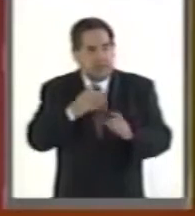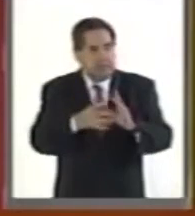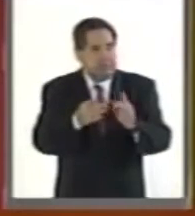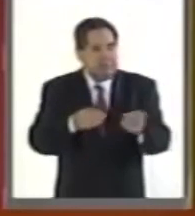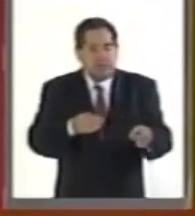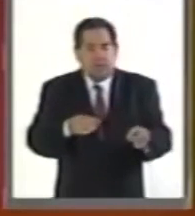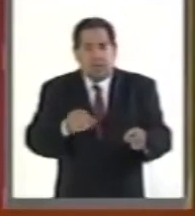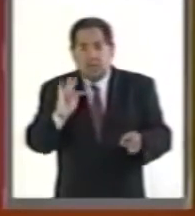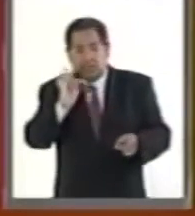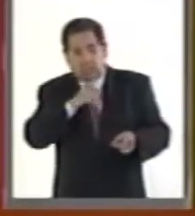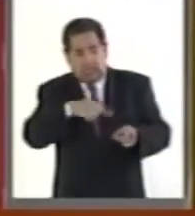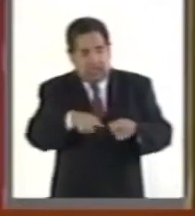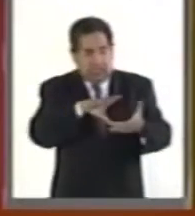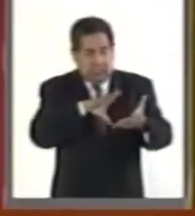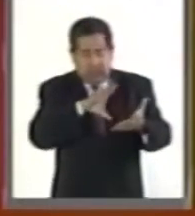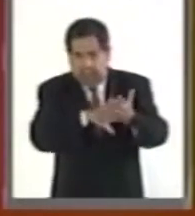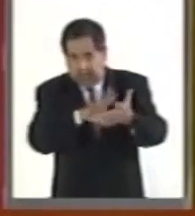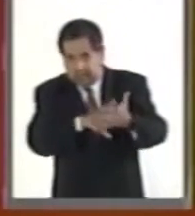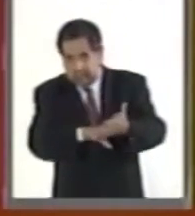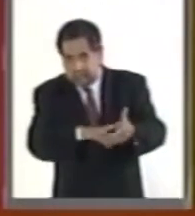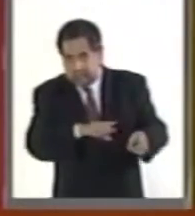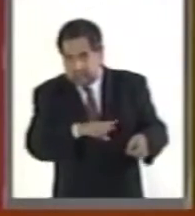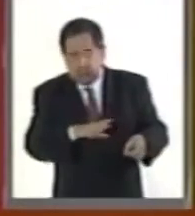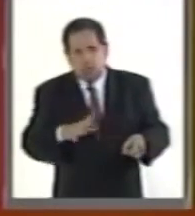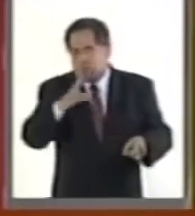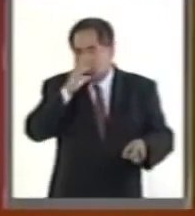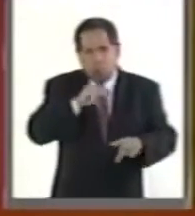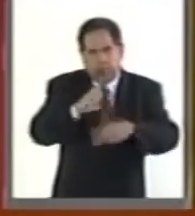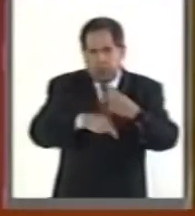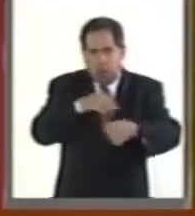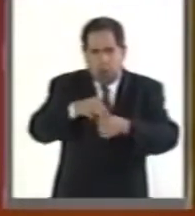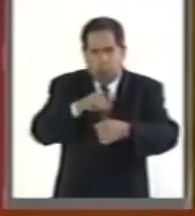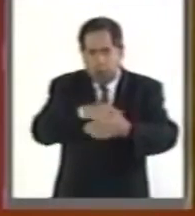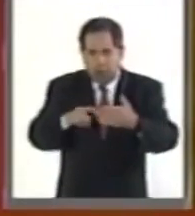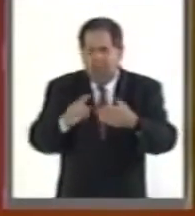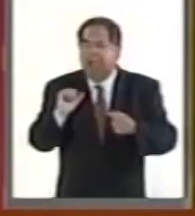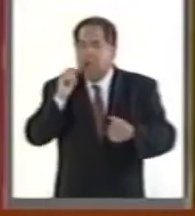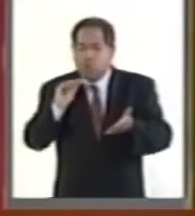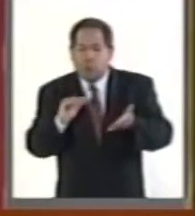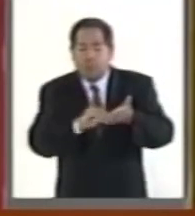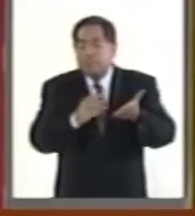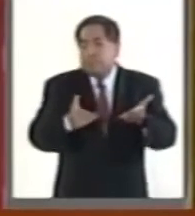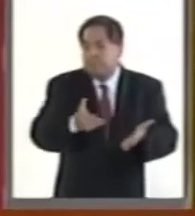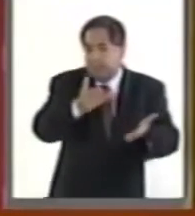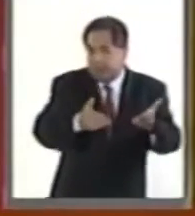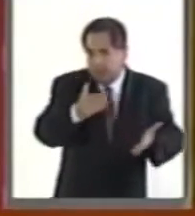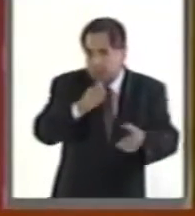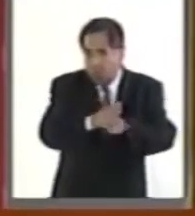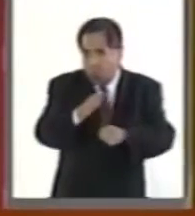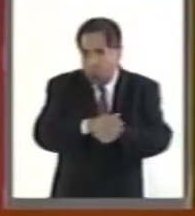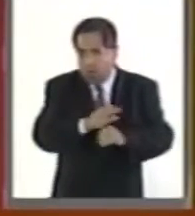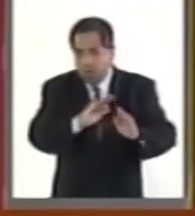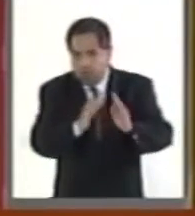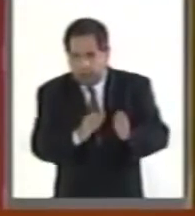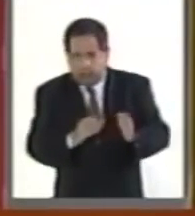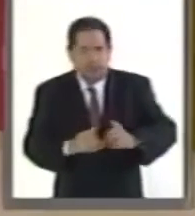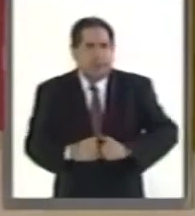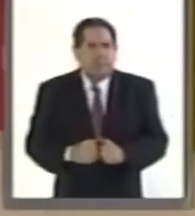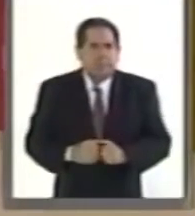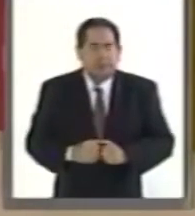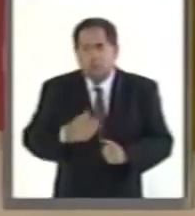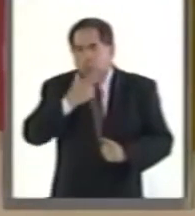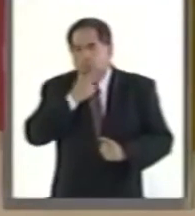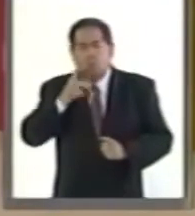impide que quienes están privados de su libertad puedan ejercer su derecho al voto. Señoras y